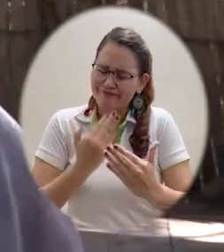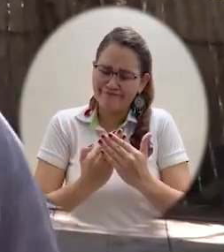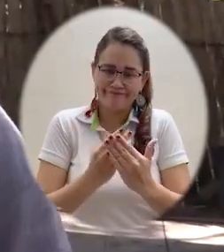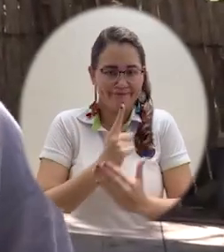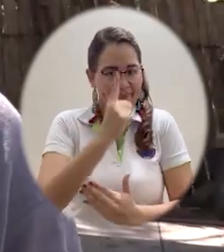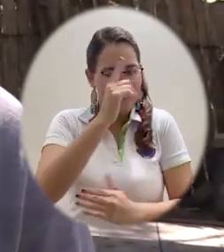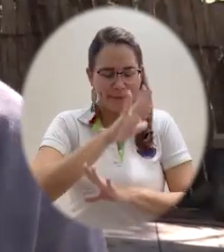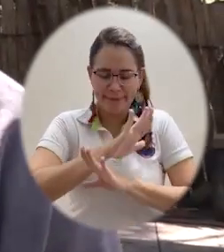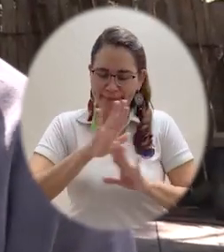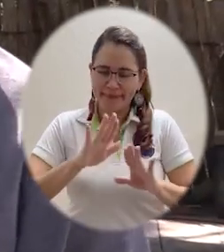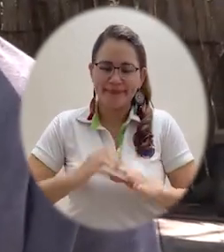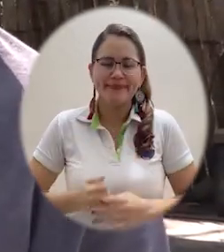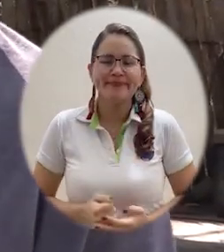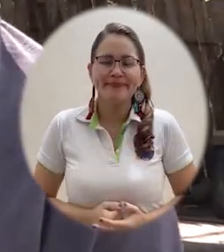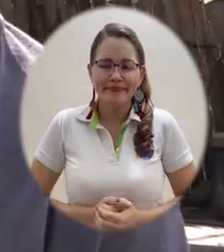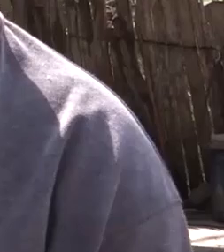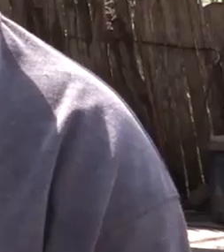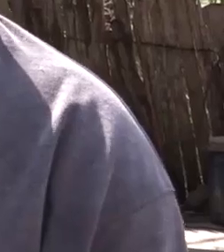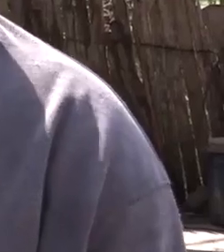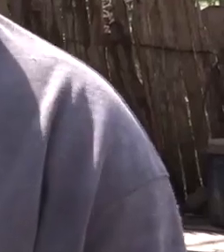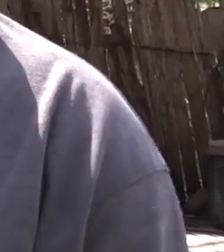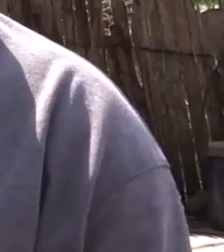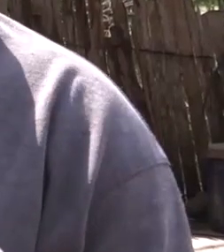Primero le voy a dar gracias a Dios. Claro.